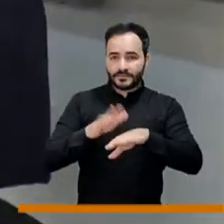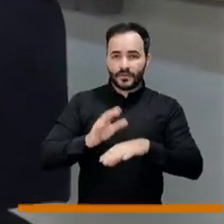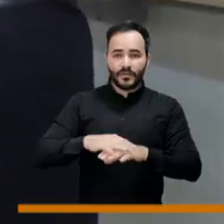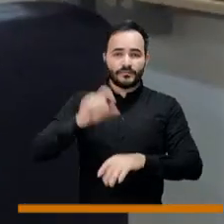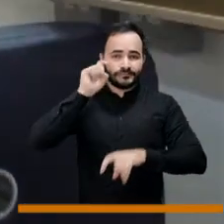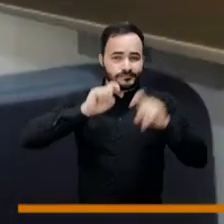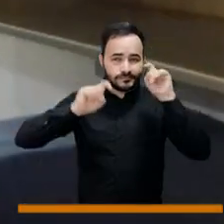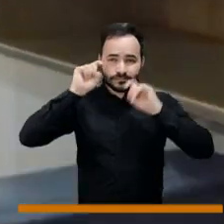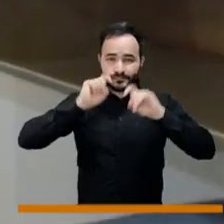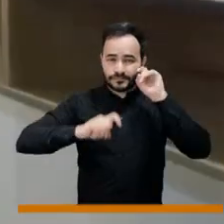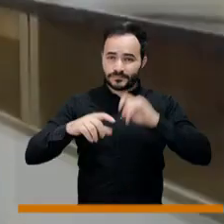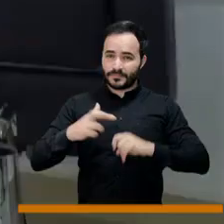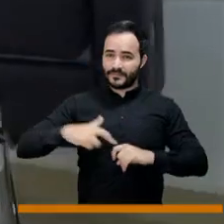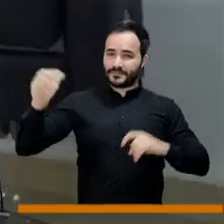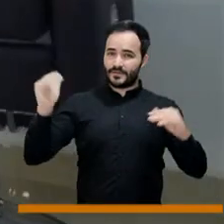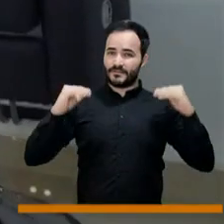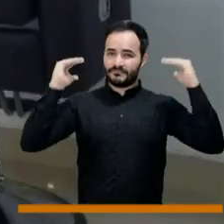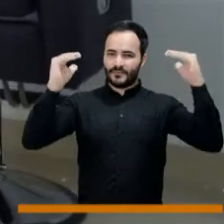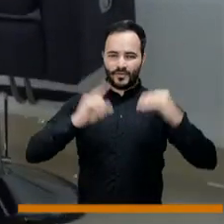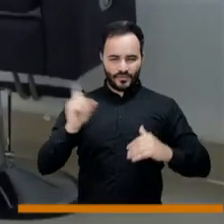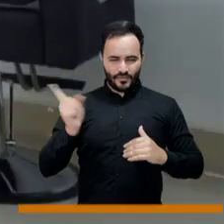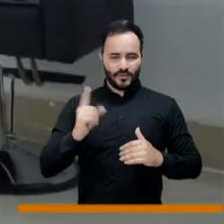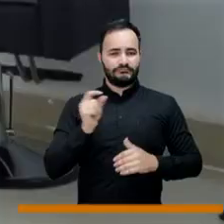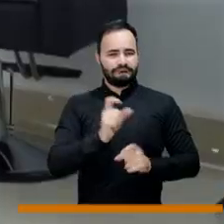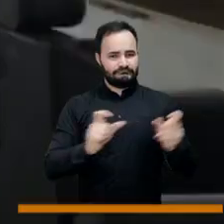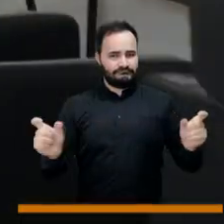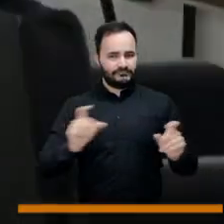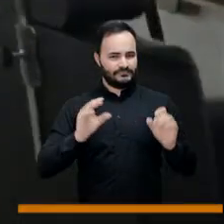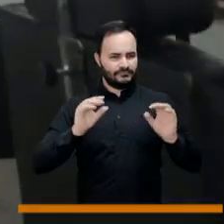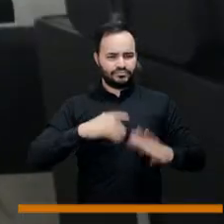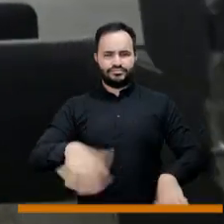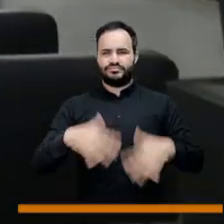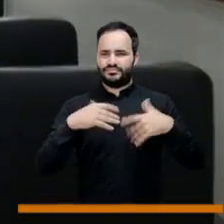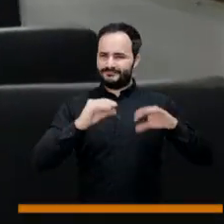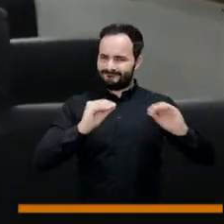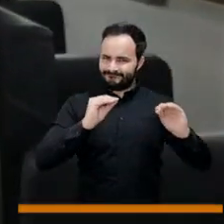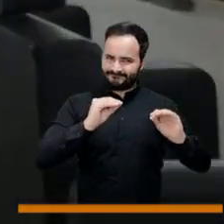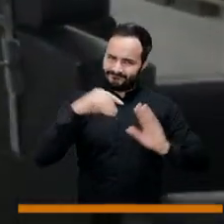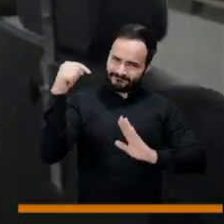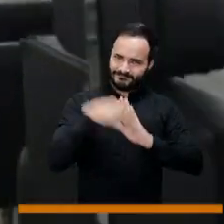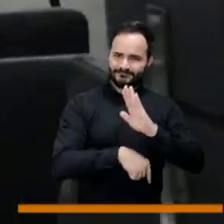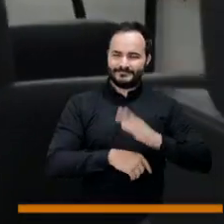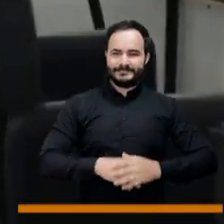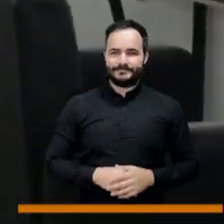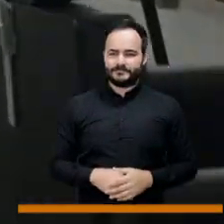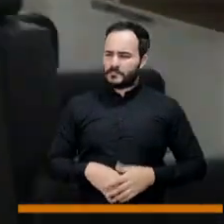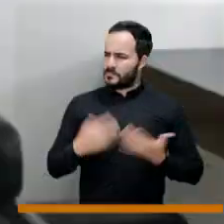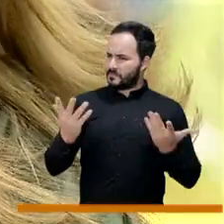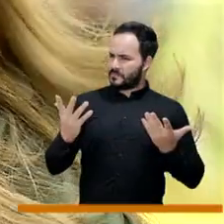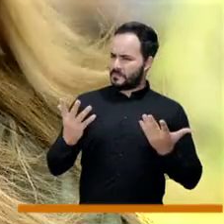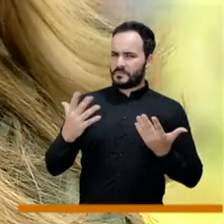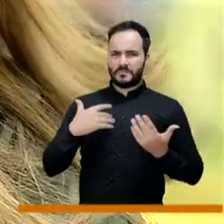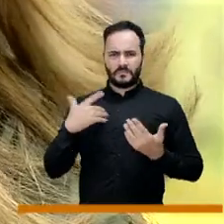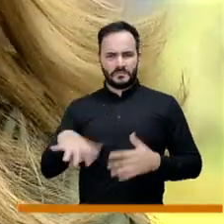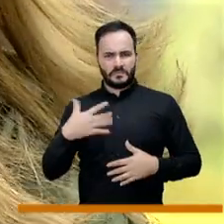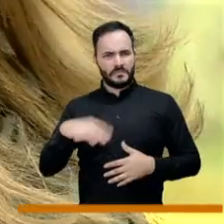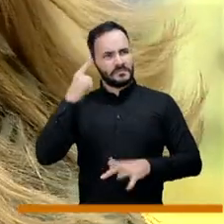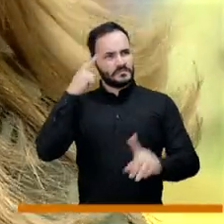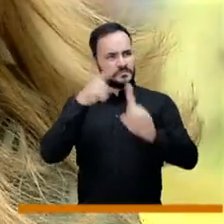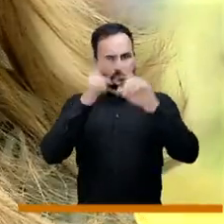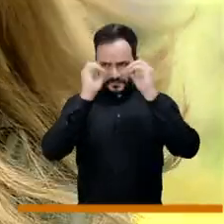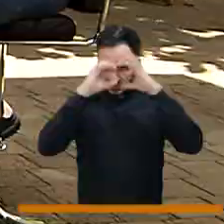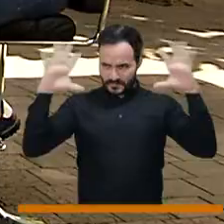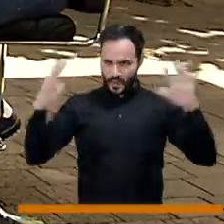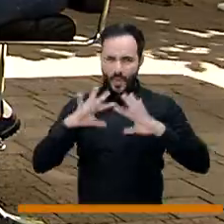barberos, sino que formamos personas. Háblenos de esa formación tan integral y por qué pues se pusieron esa meta tan alta desde el